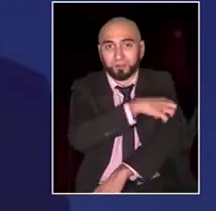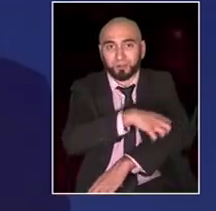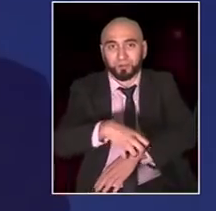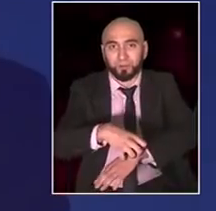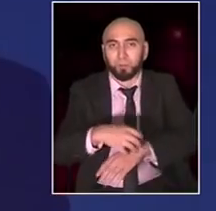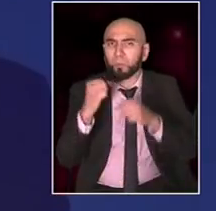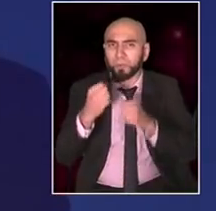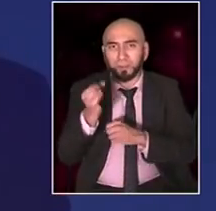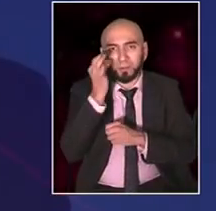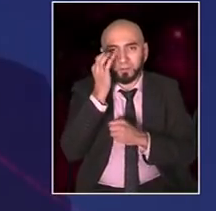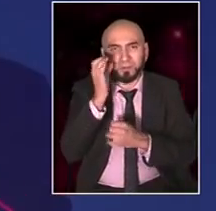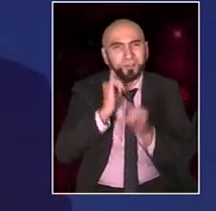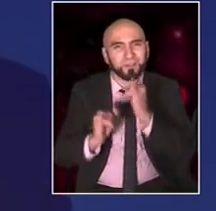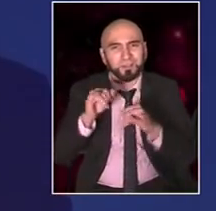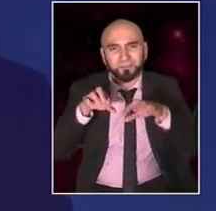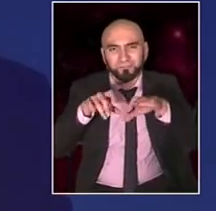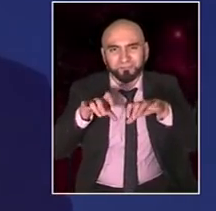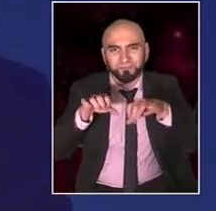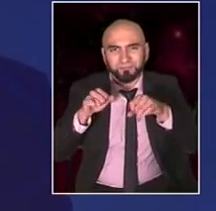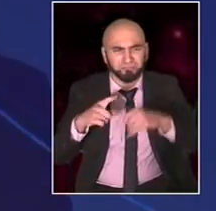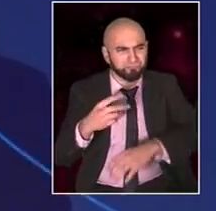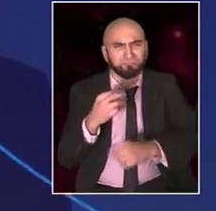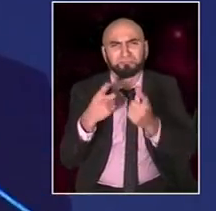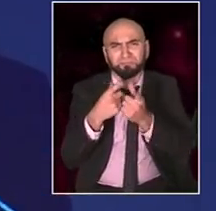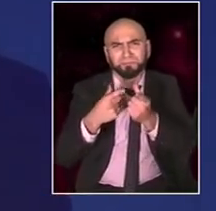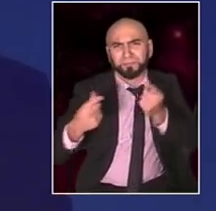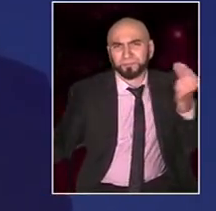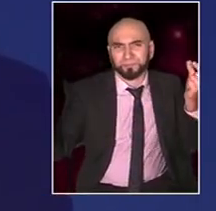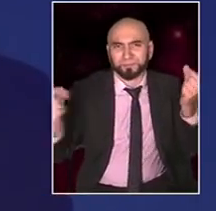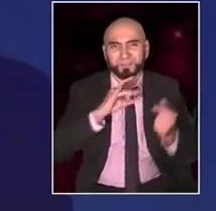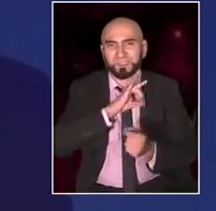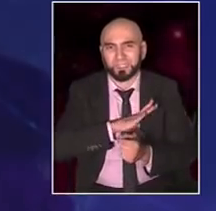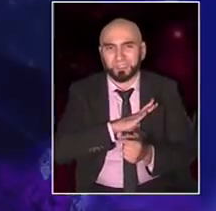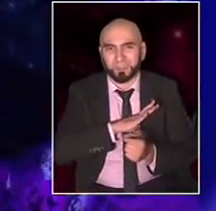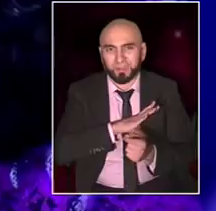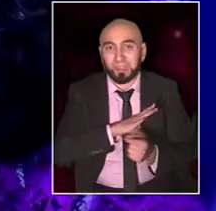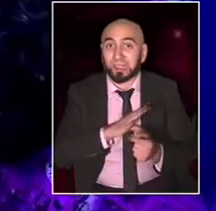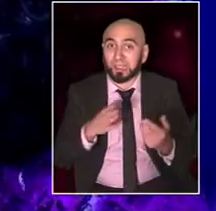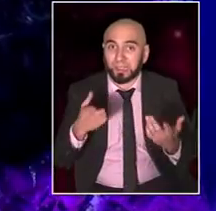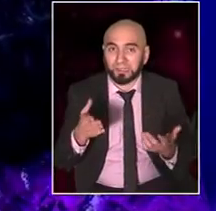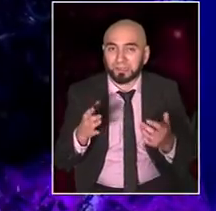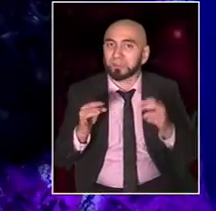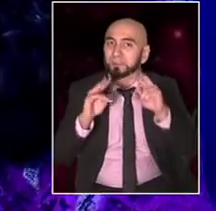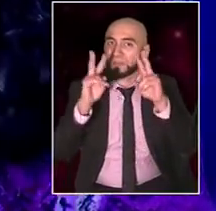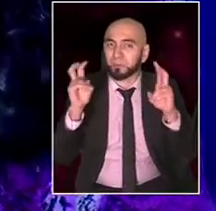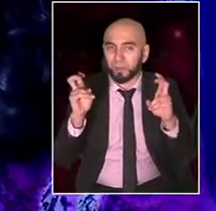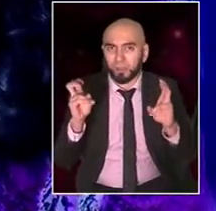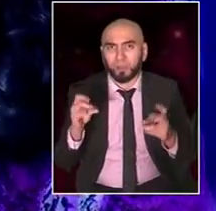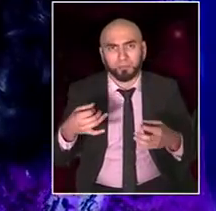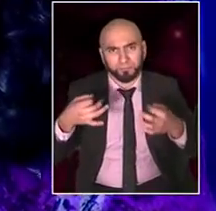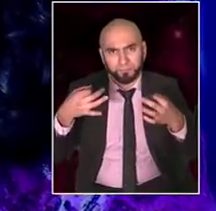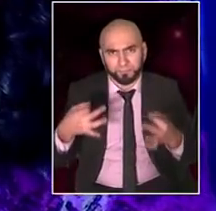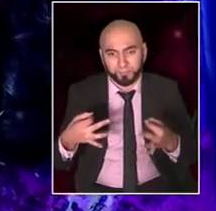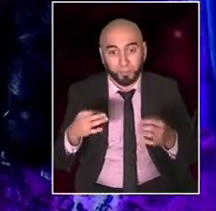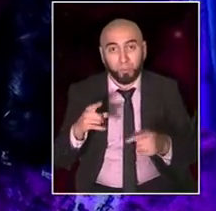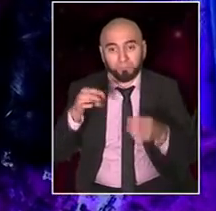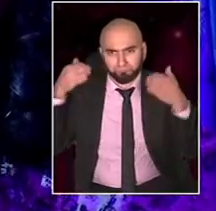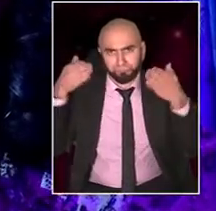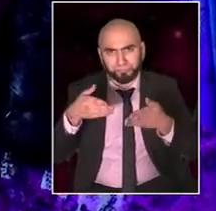gran número de ciudadanos y ciudadanas a lo largo del país, lo que constituye una señal concreta de